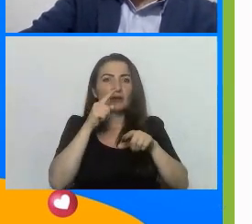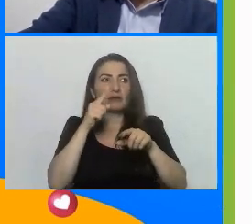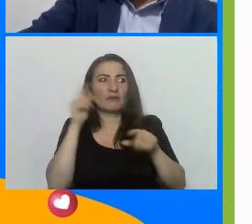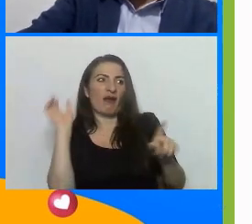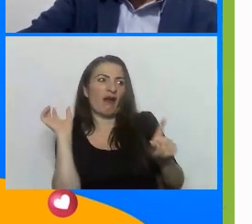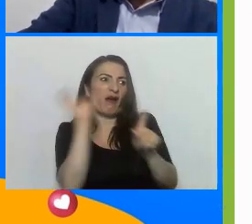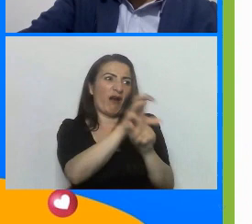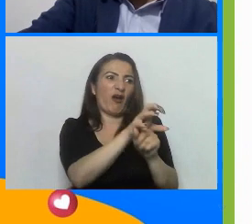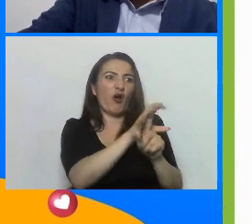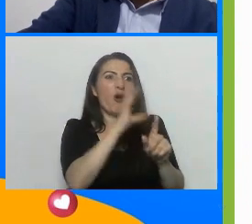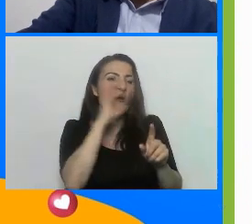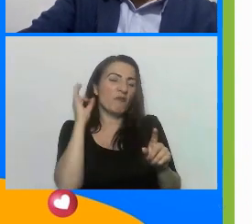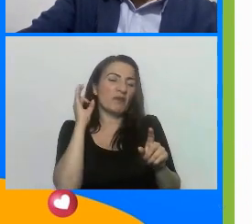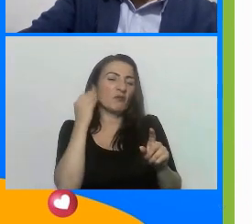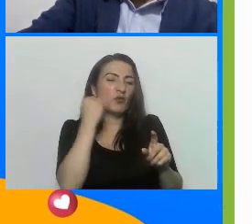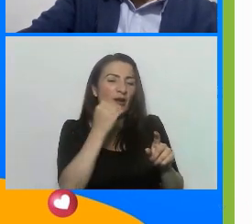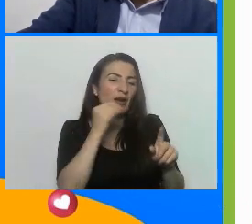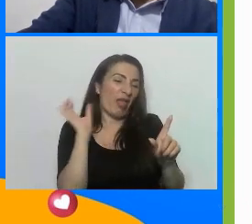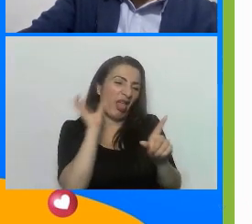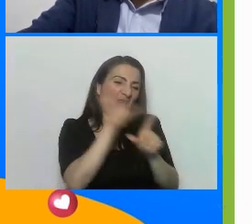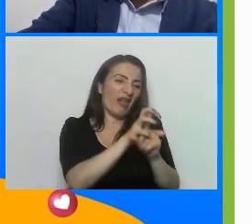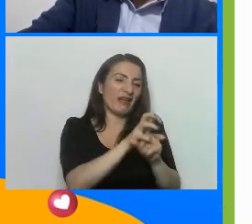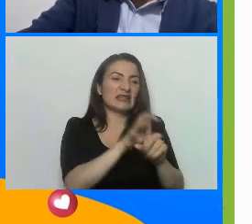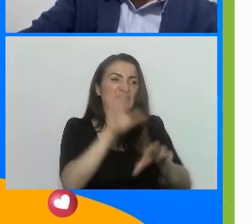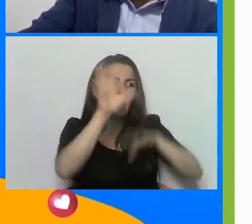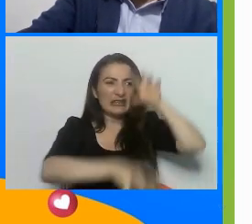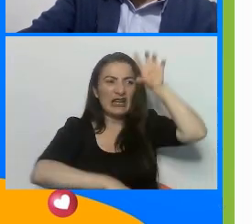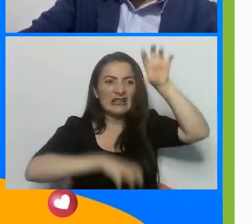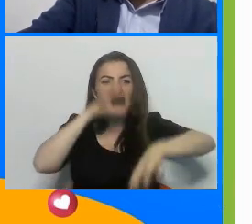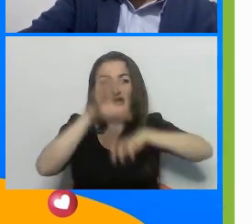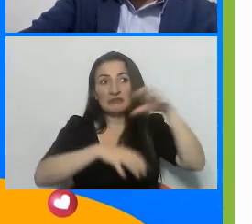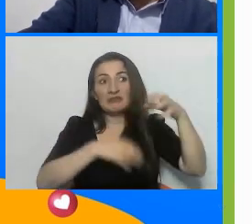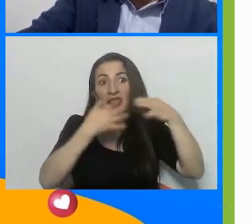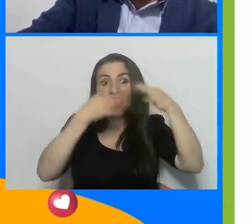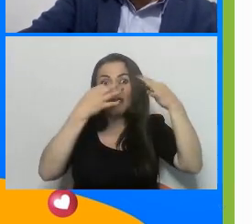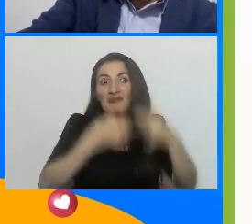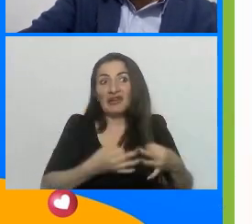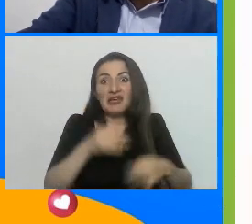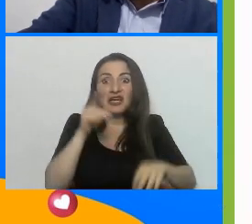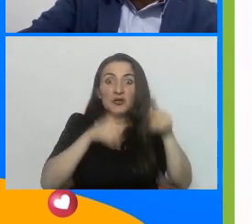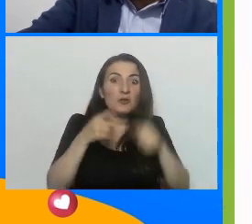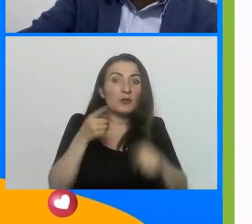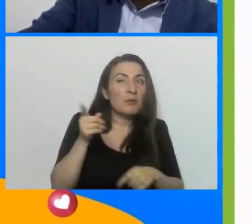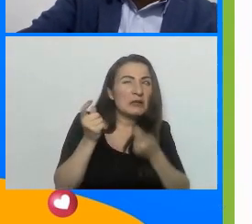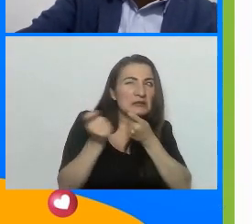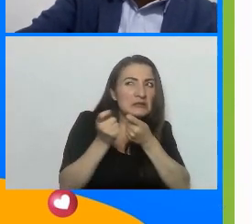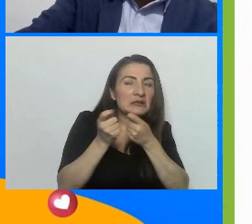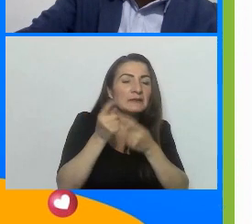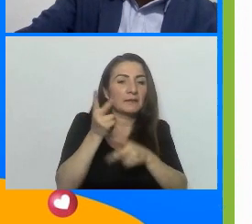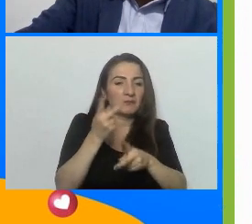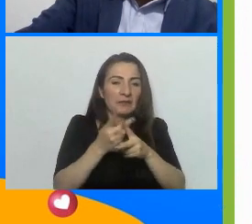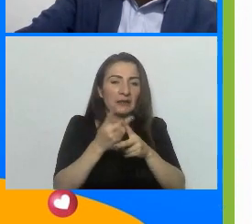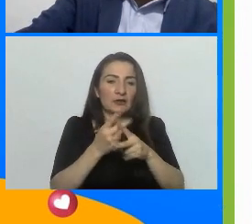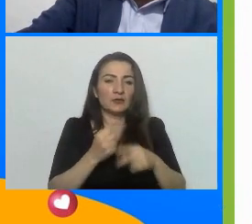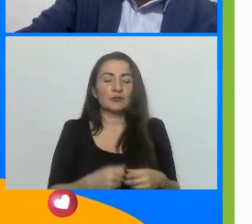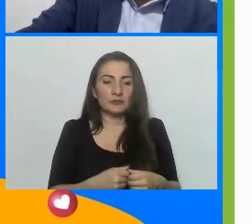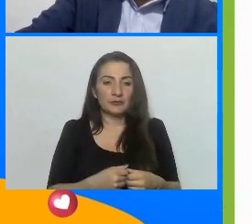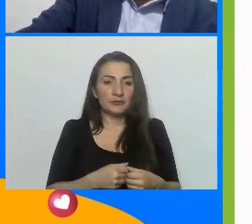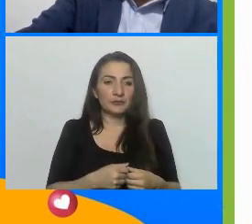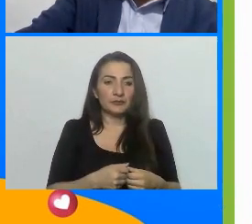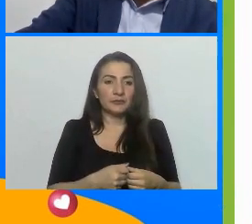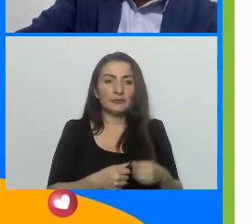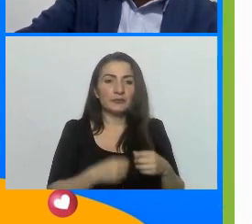hombres, bueno, todas unas historias basadas en la realidad pues de la gente que vive cerca de estas zonas, ¿sí? De